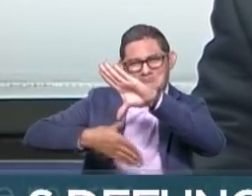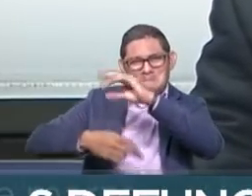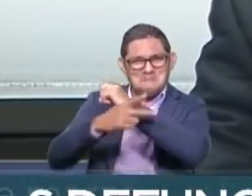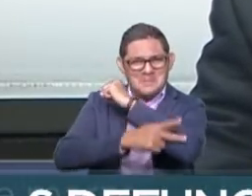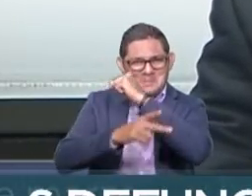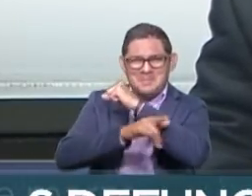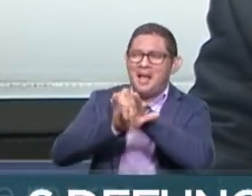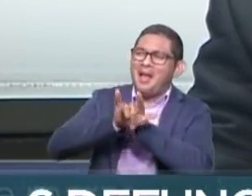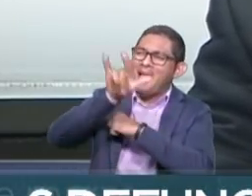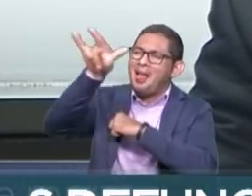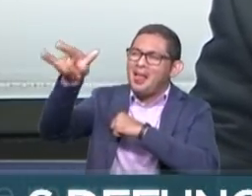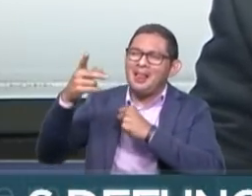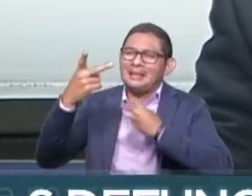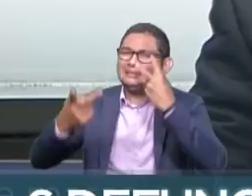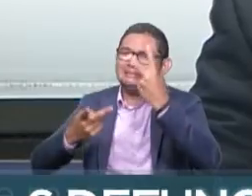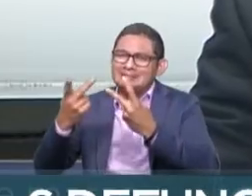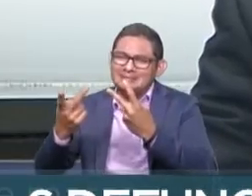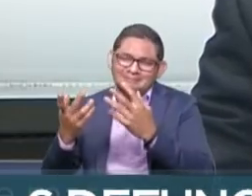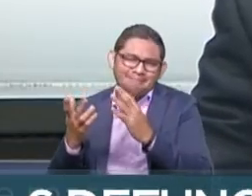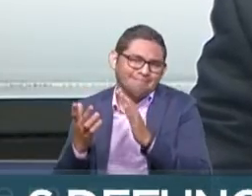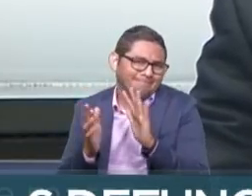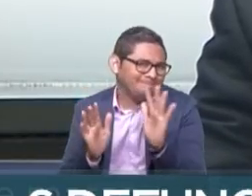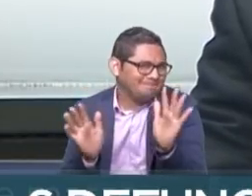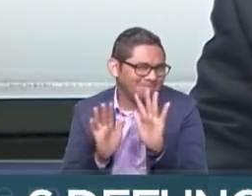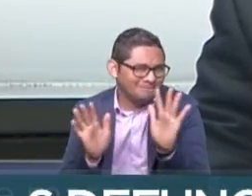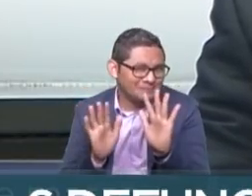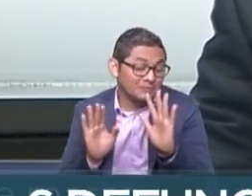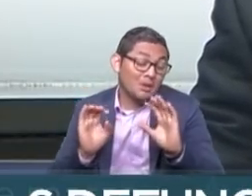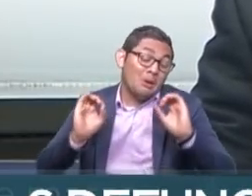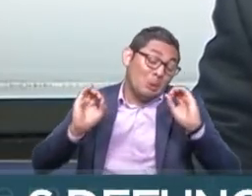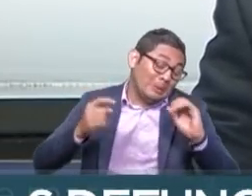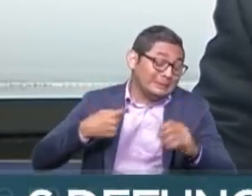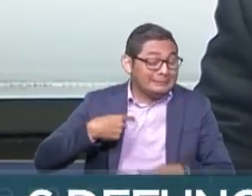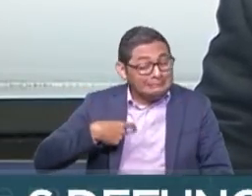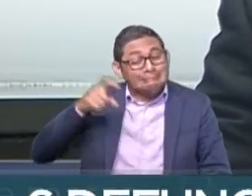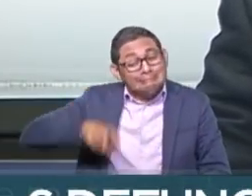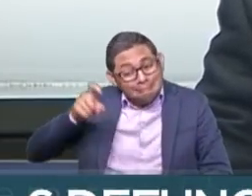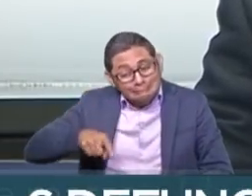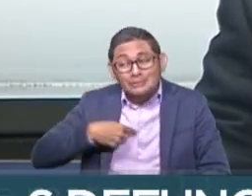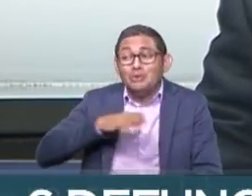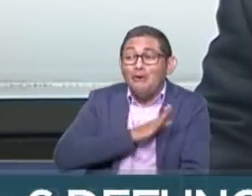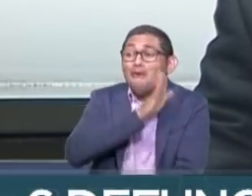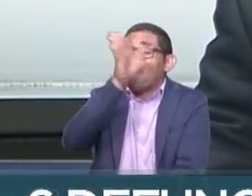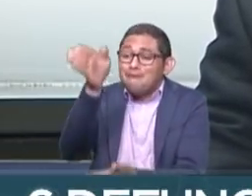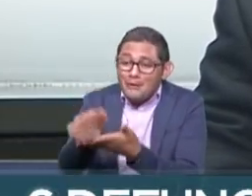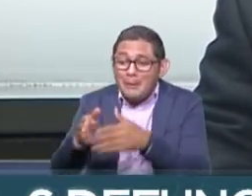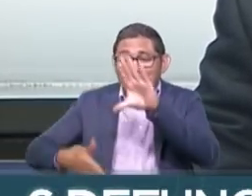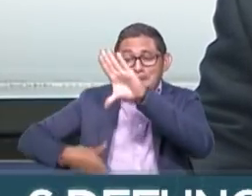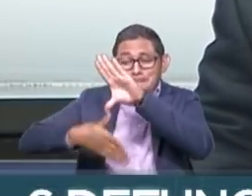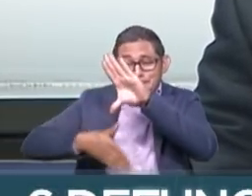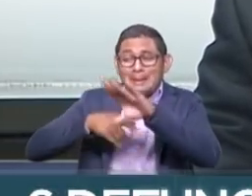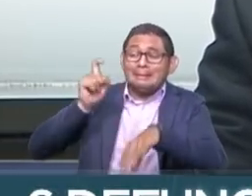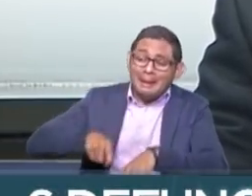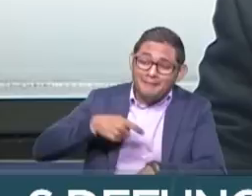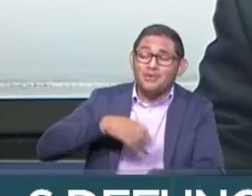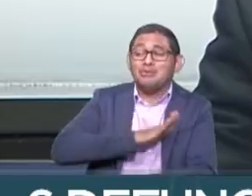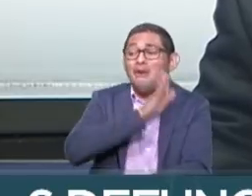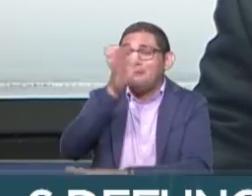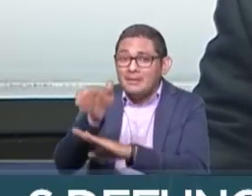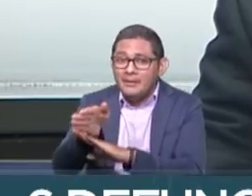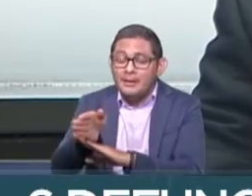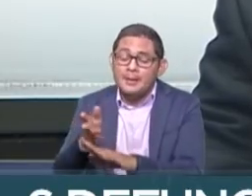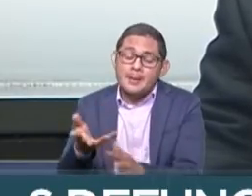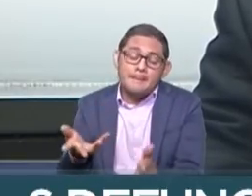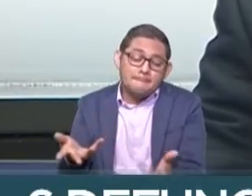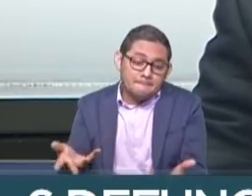tener la necesidad de hacerlo, que por favor tomen en cuenta todas las disposiciones establecidas